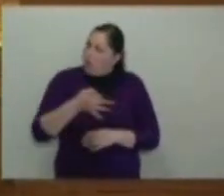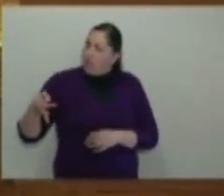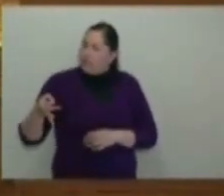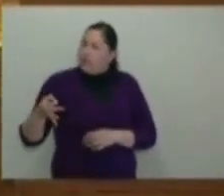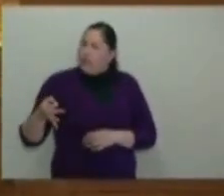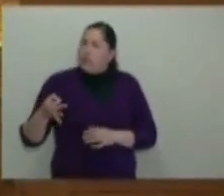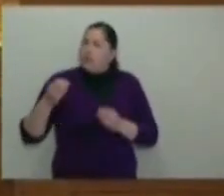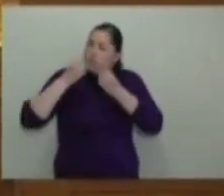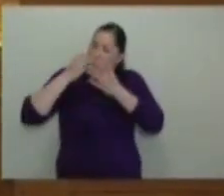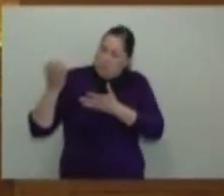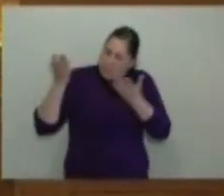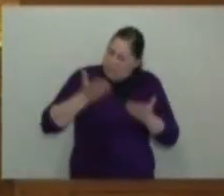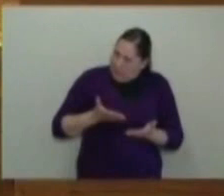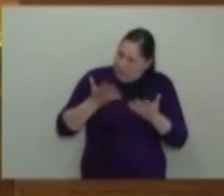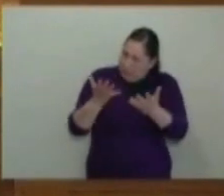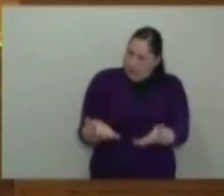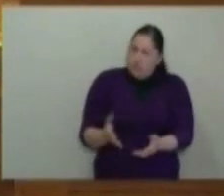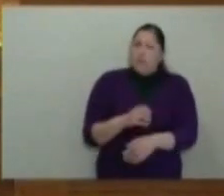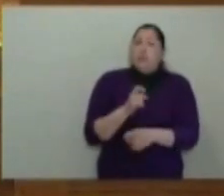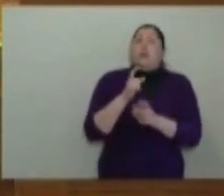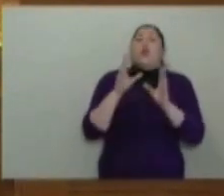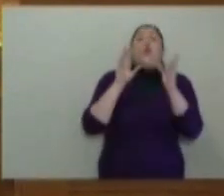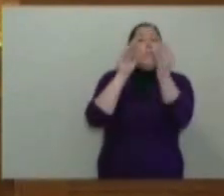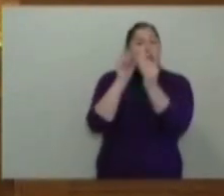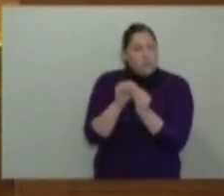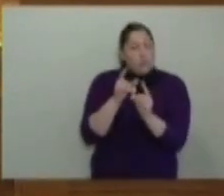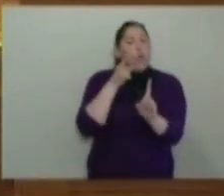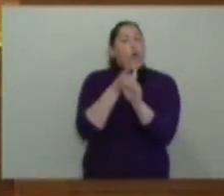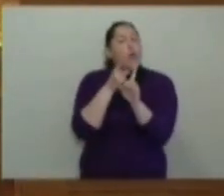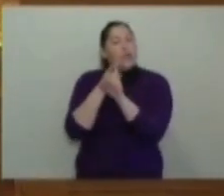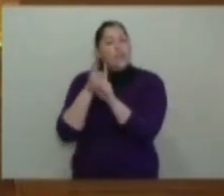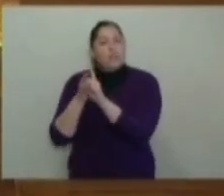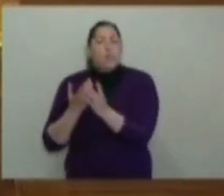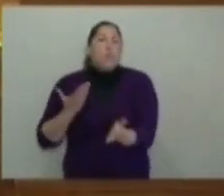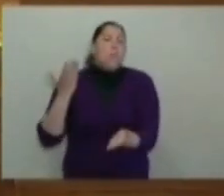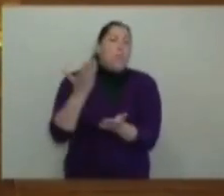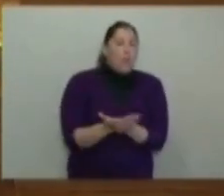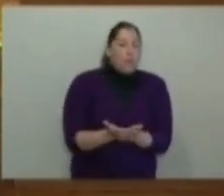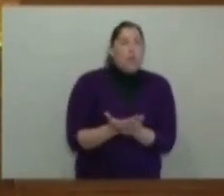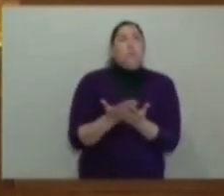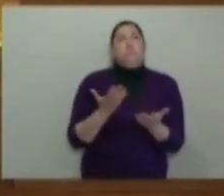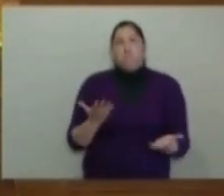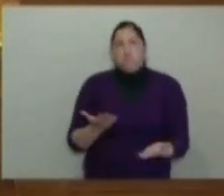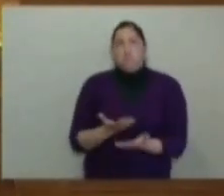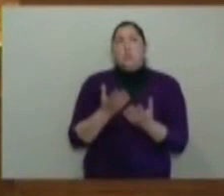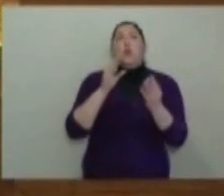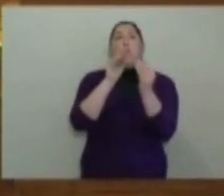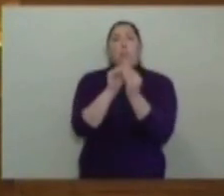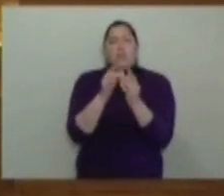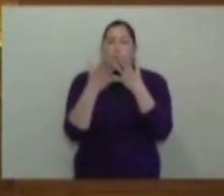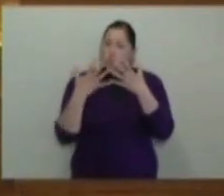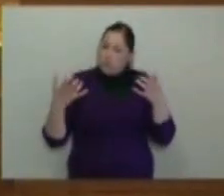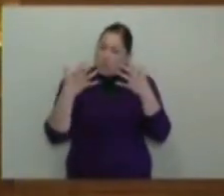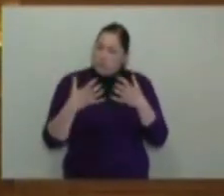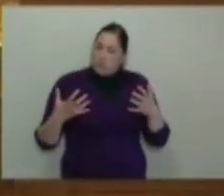bienvenida bienvenida sea en todo caso ya digo compartimos los objetivos de esta moción compartimos el el texto podríamos